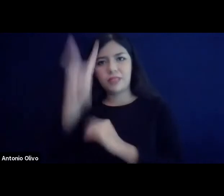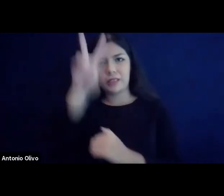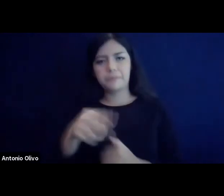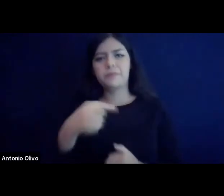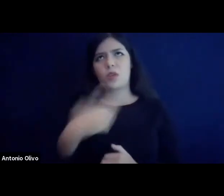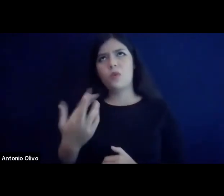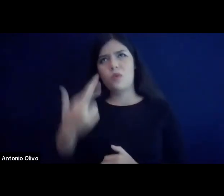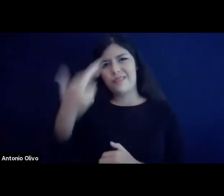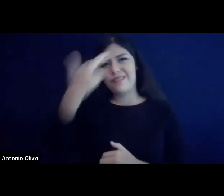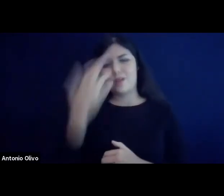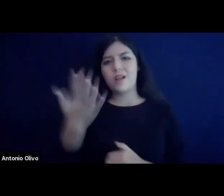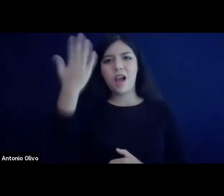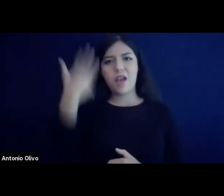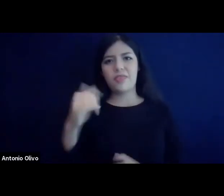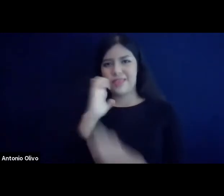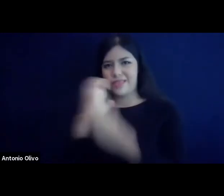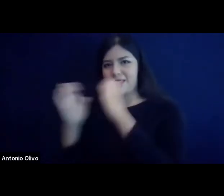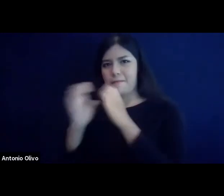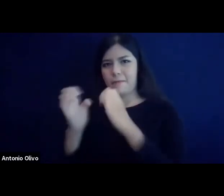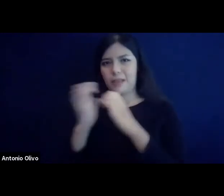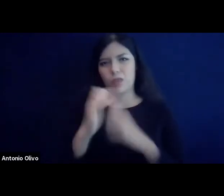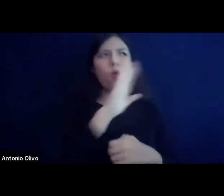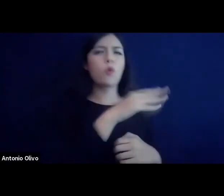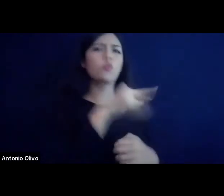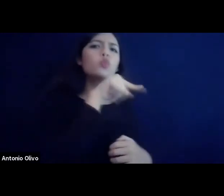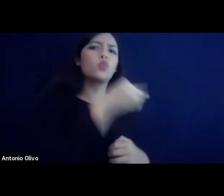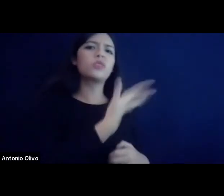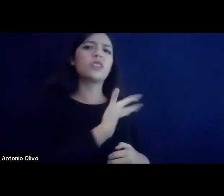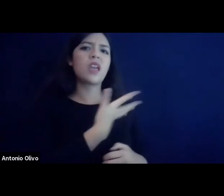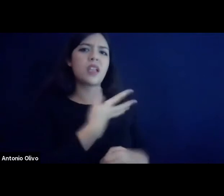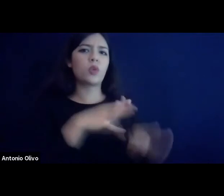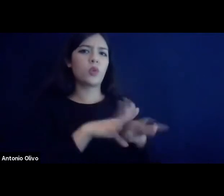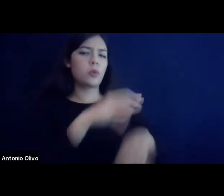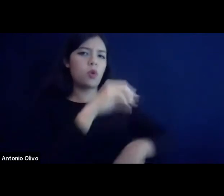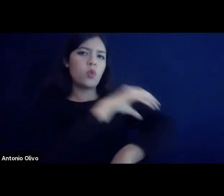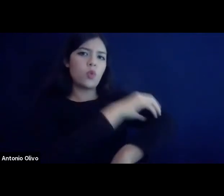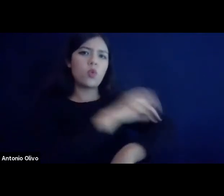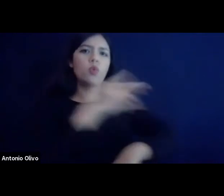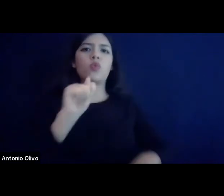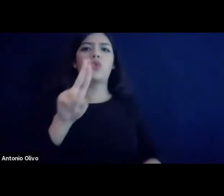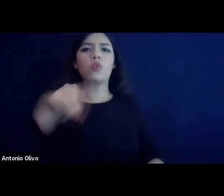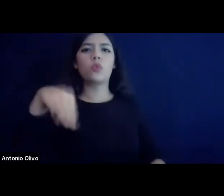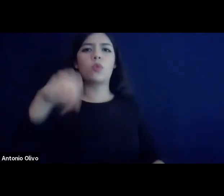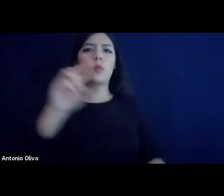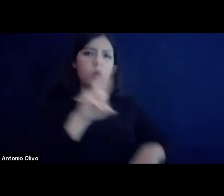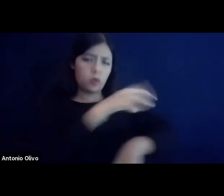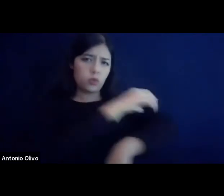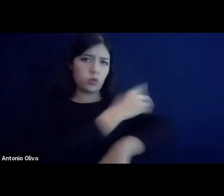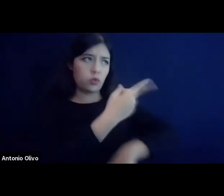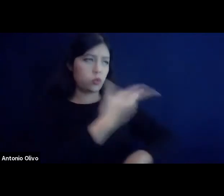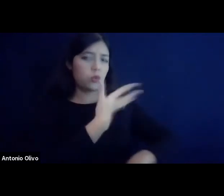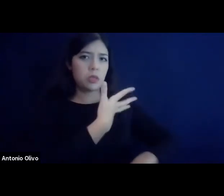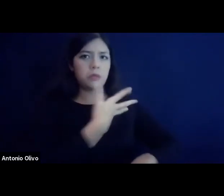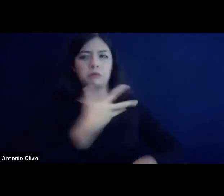recalcaron, me preguntaron si tenía automóvil y les o que cómo iba yo, y les comentaron que yo tenía mi automóvil, y me decían que eso fue